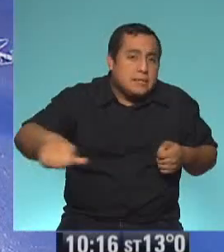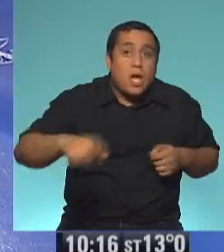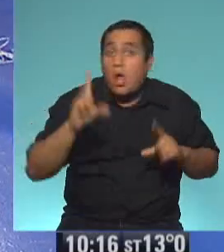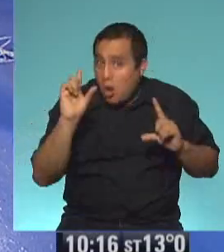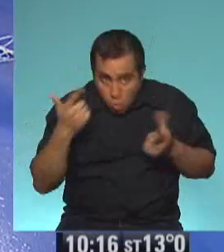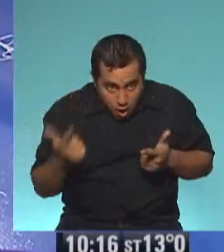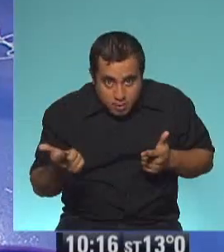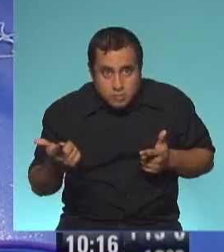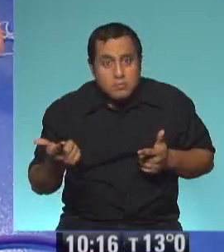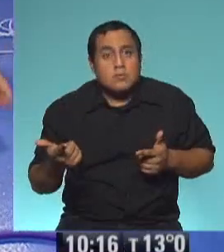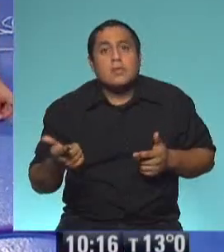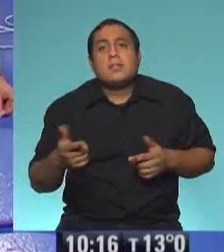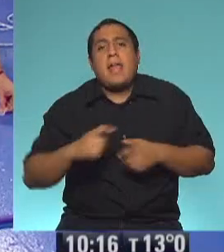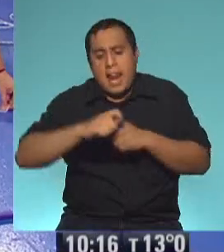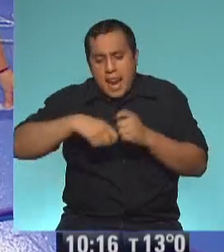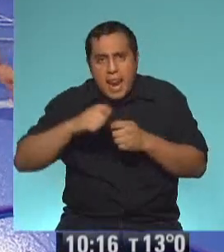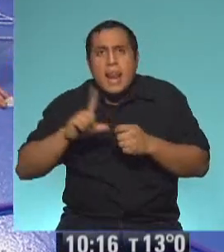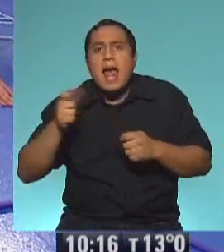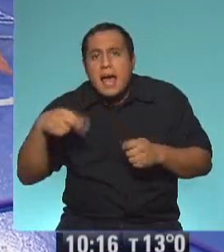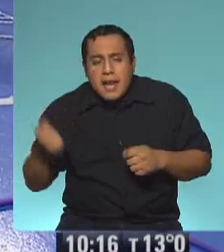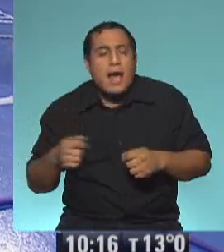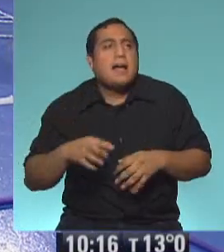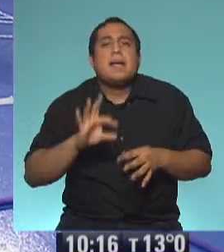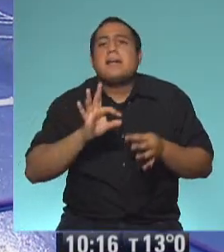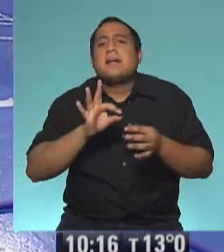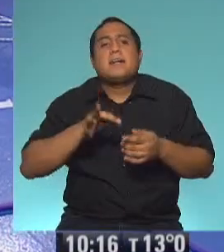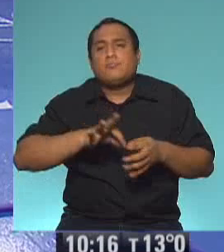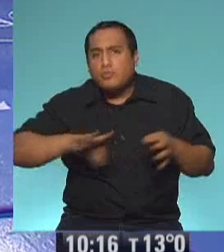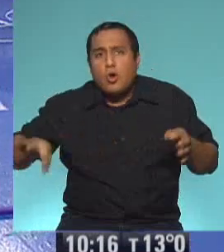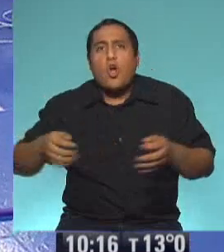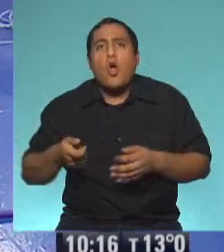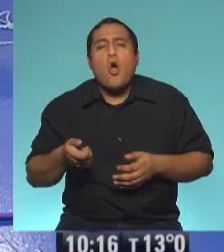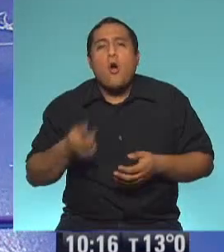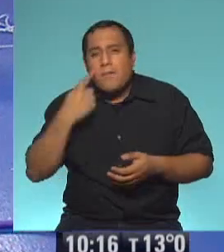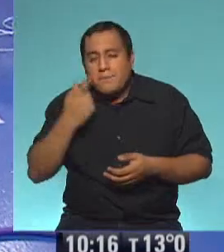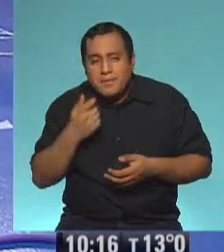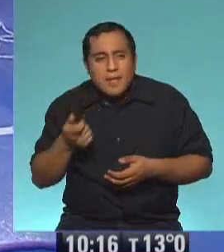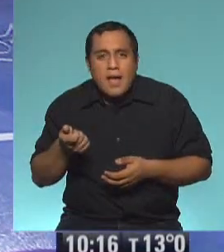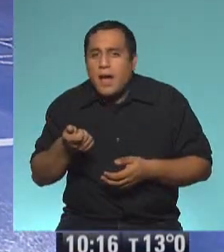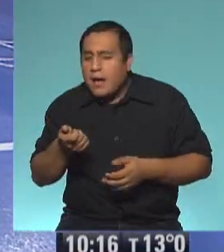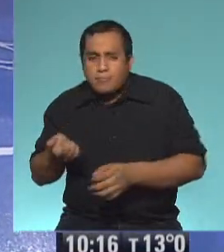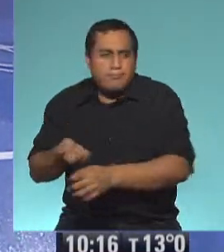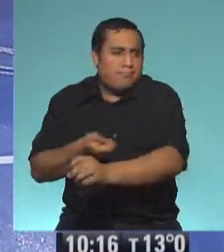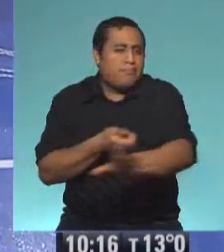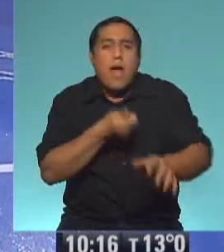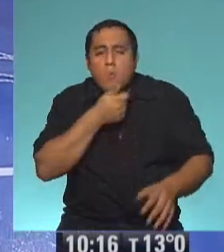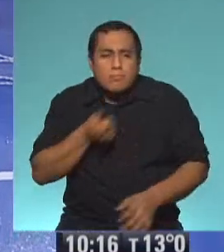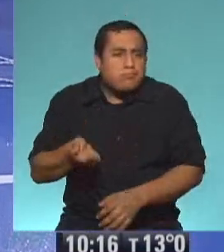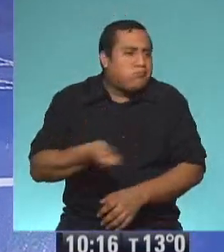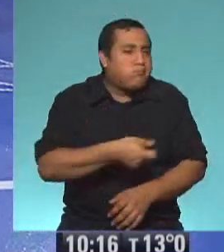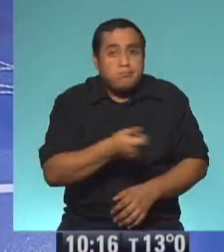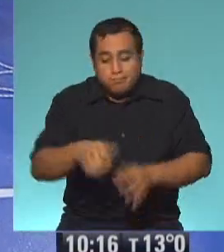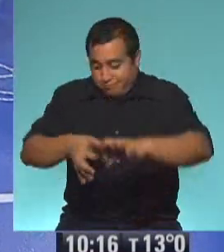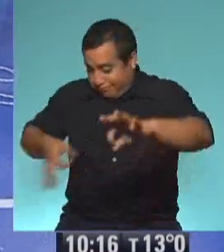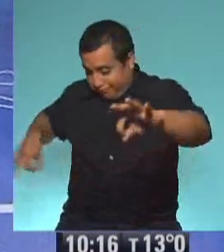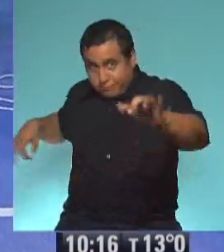tenés algún lana, algún hilito, alguna soga, una manguera. Una manguera está que buenísimo. Está bueno también. Y lo